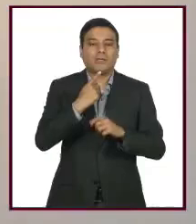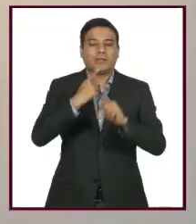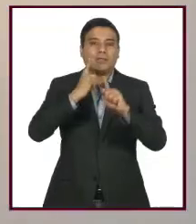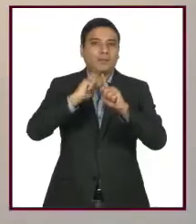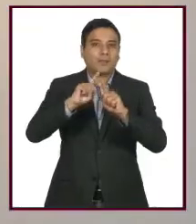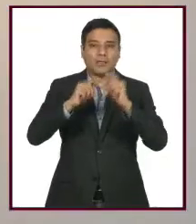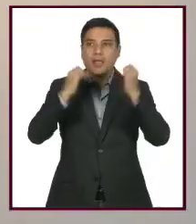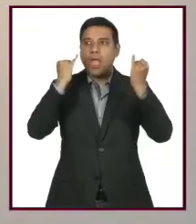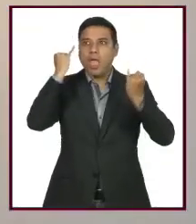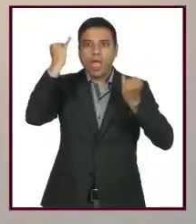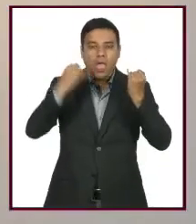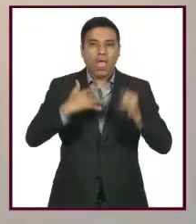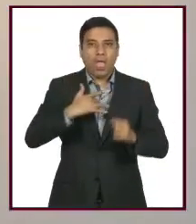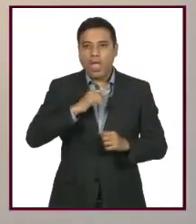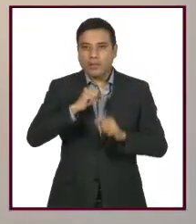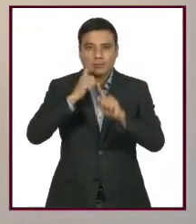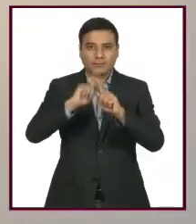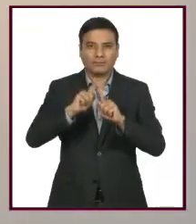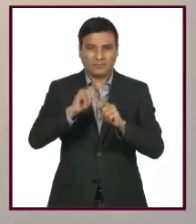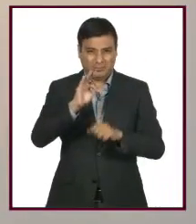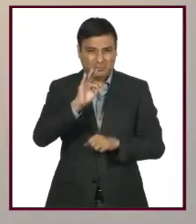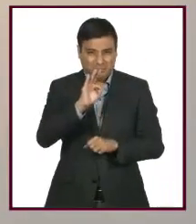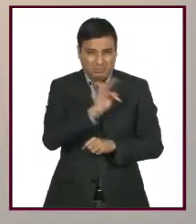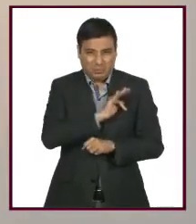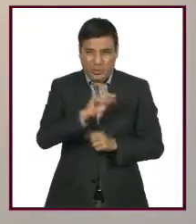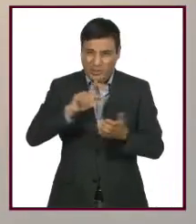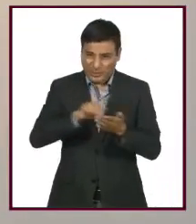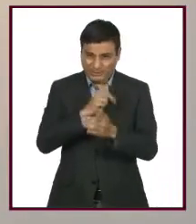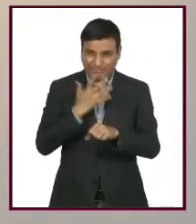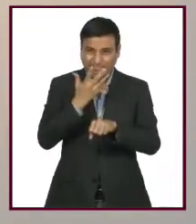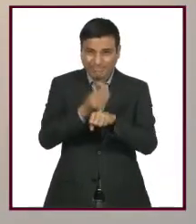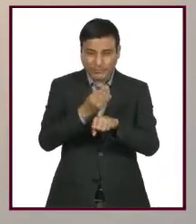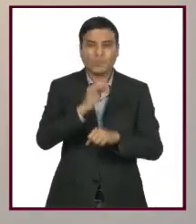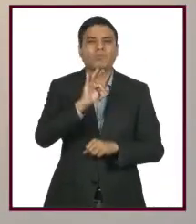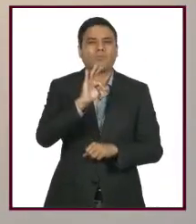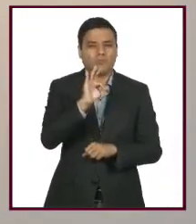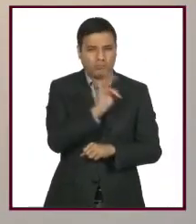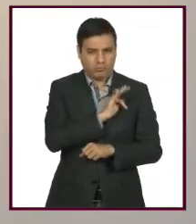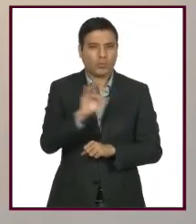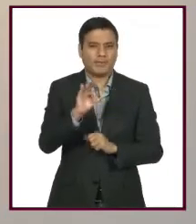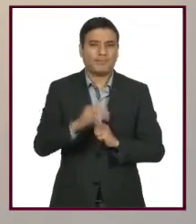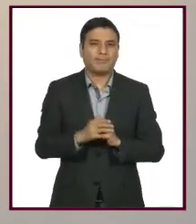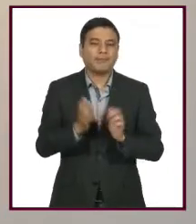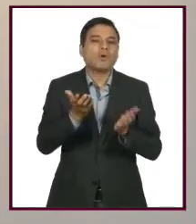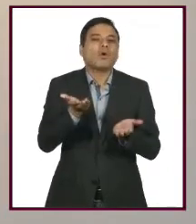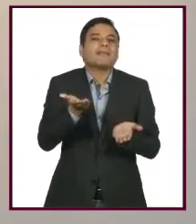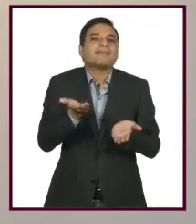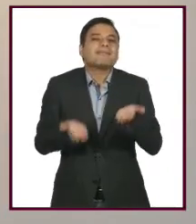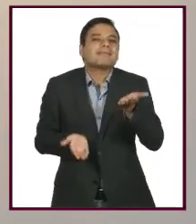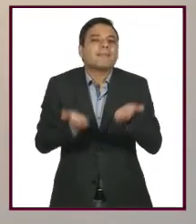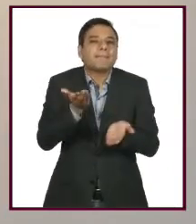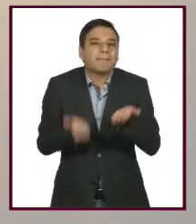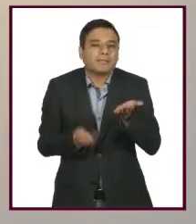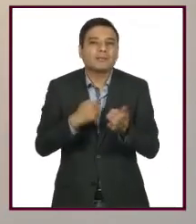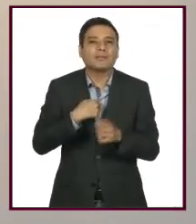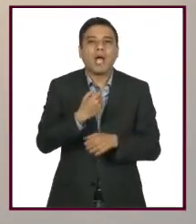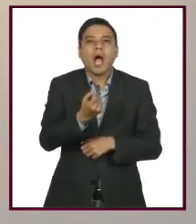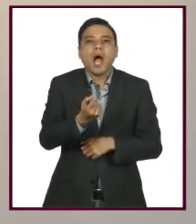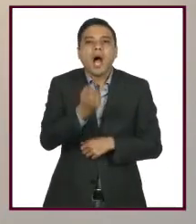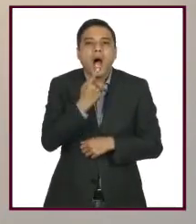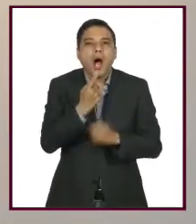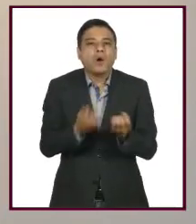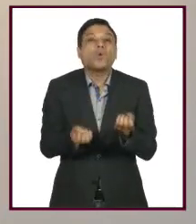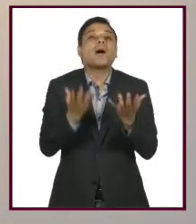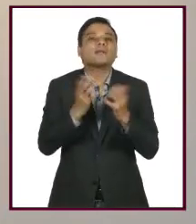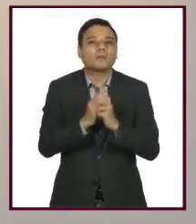Sí, en algunas alteraciones sí pueden ser reversibles, depende de la cantidad y la frecuencia